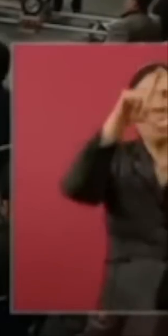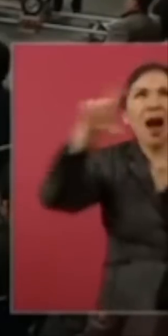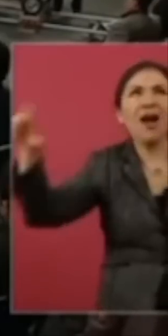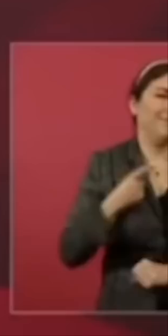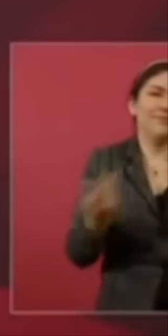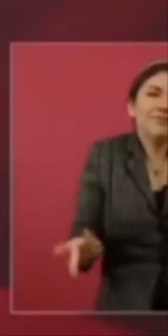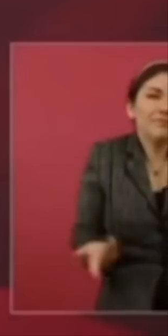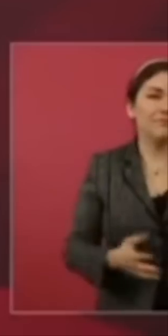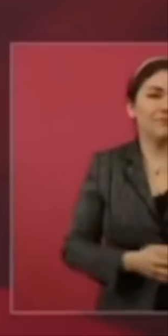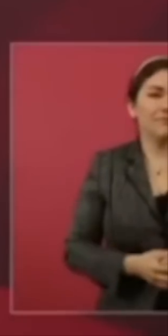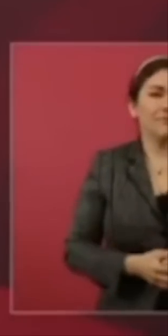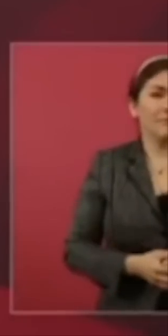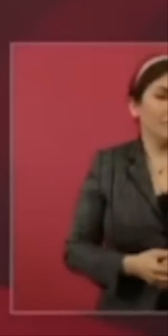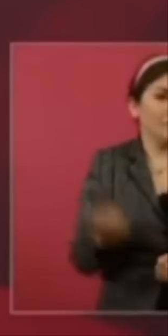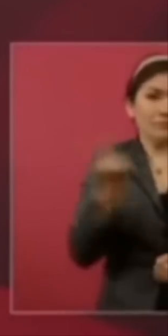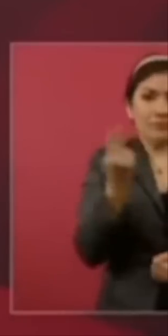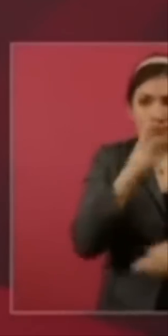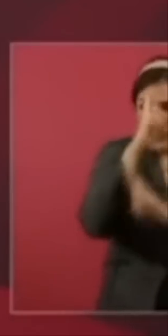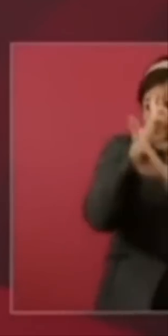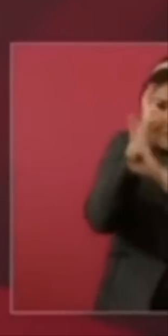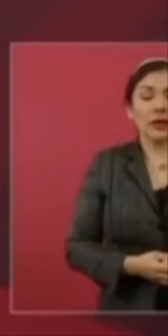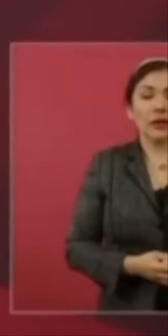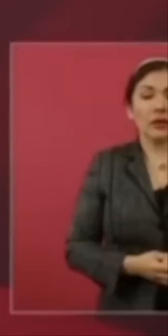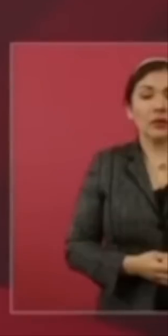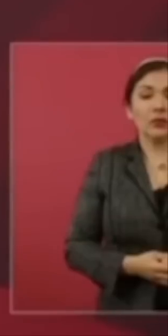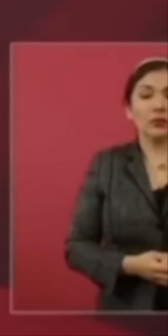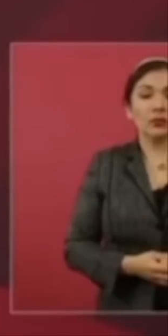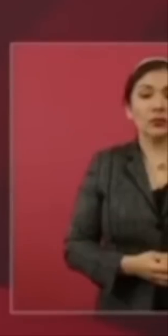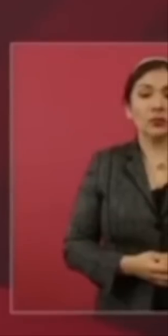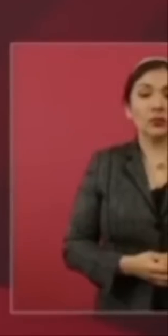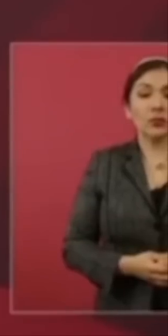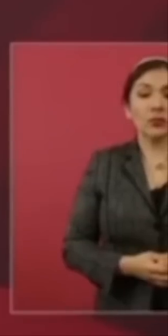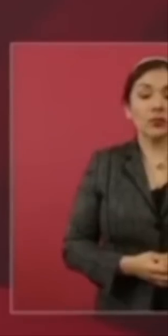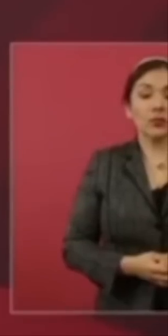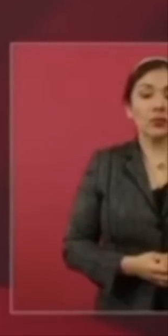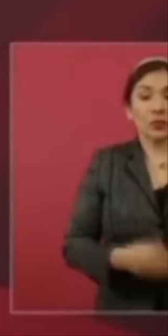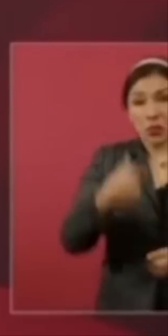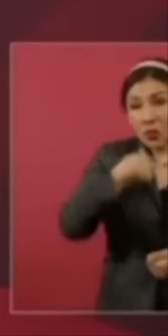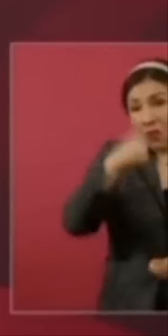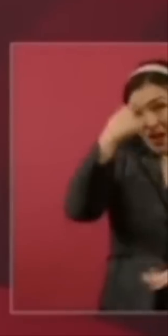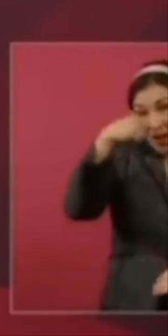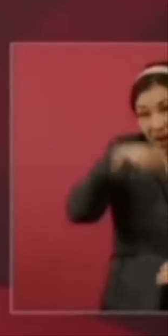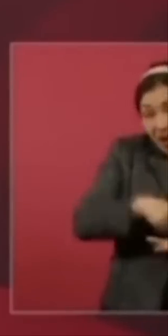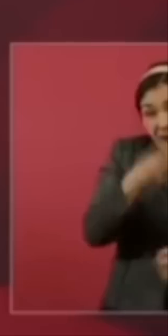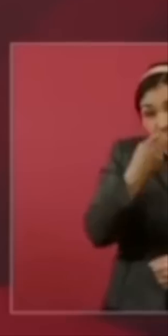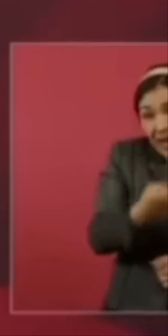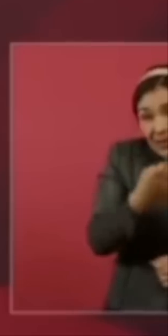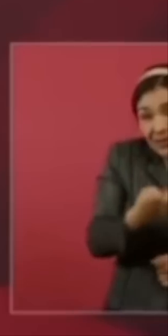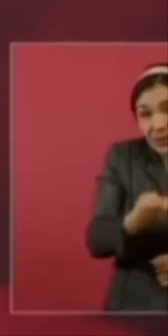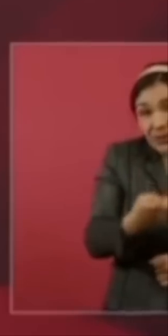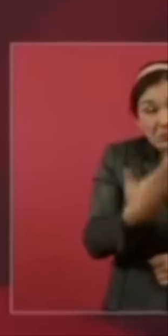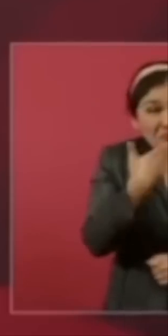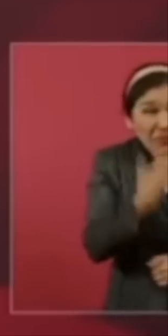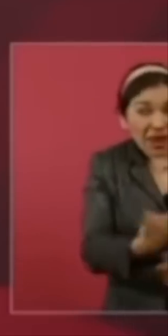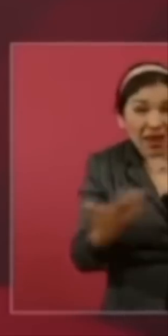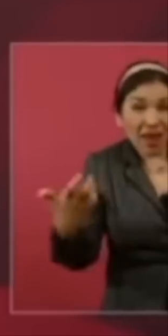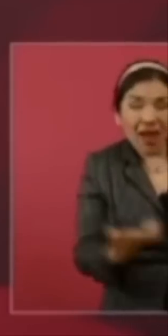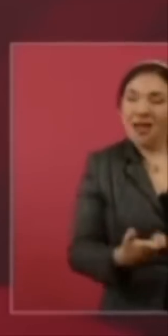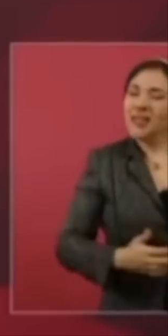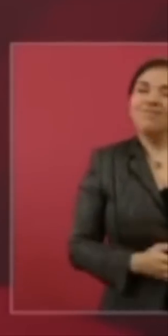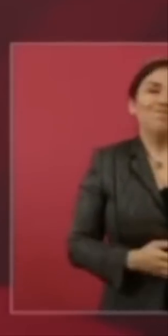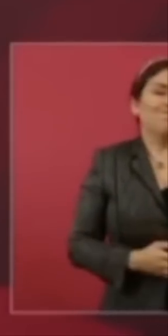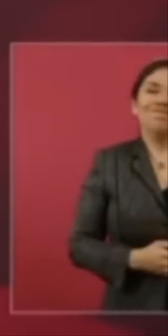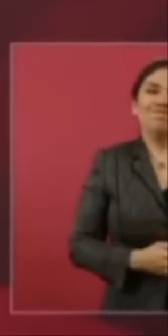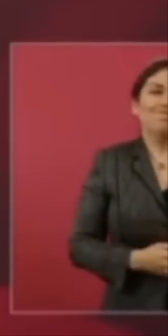mantas. Hay que respetar eso. No creo yo que eso sea correcto. Hay